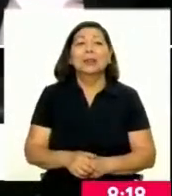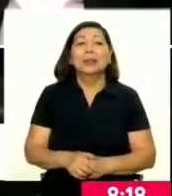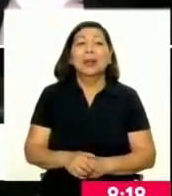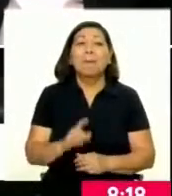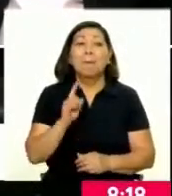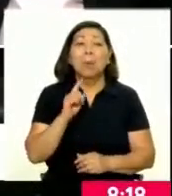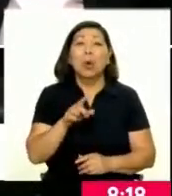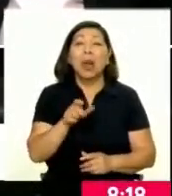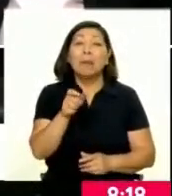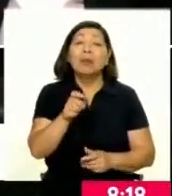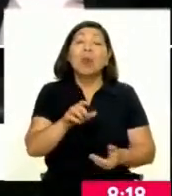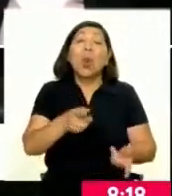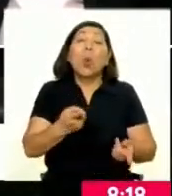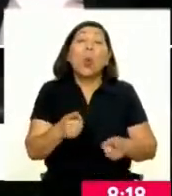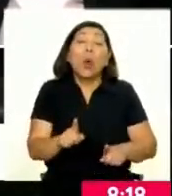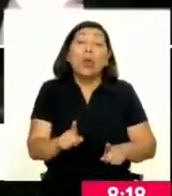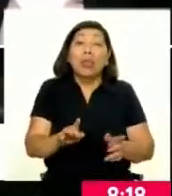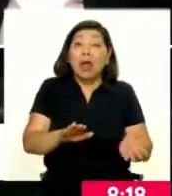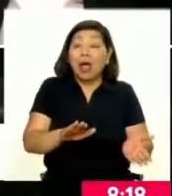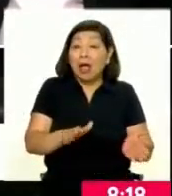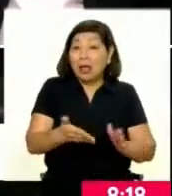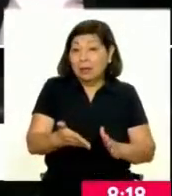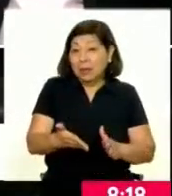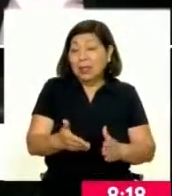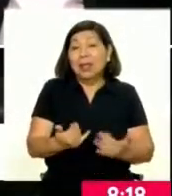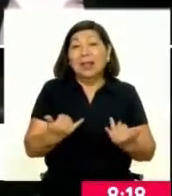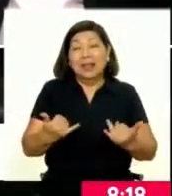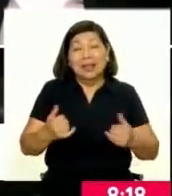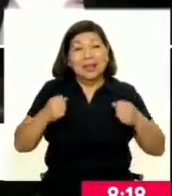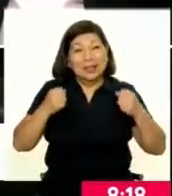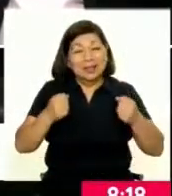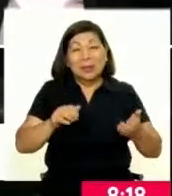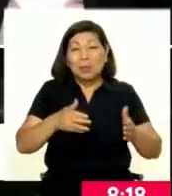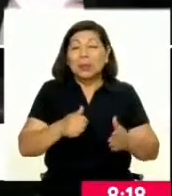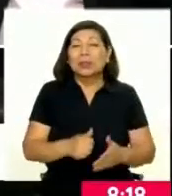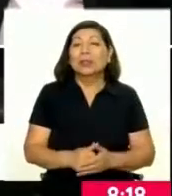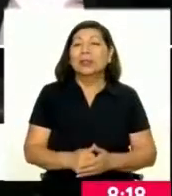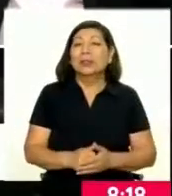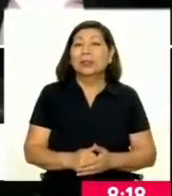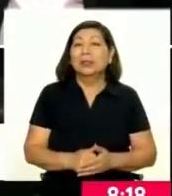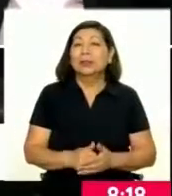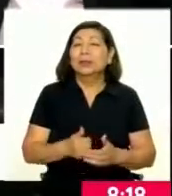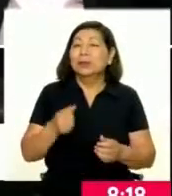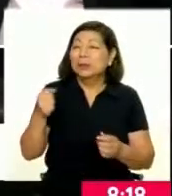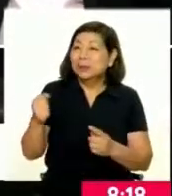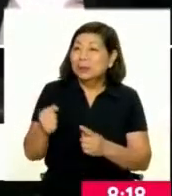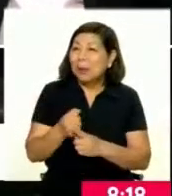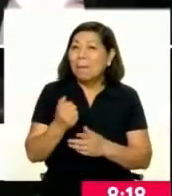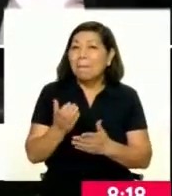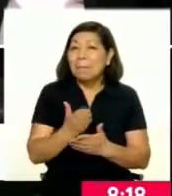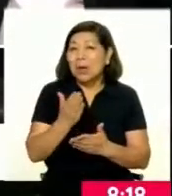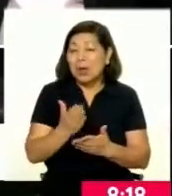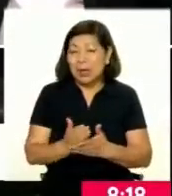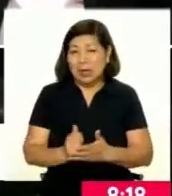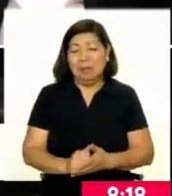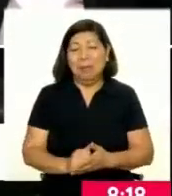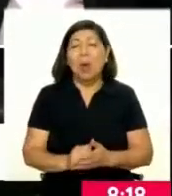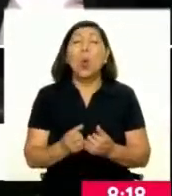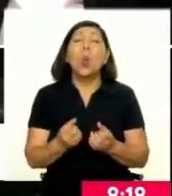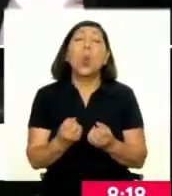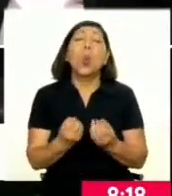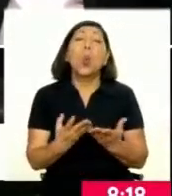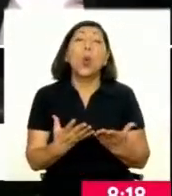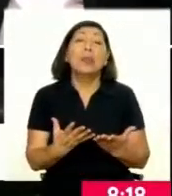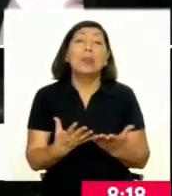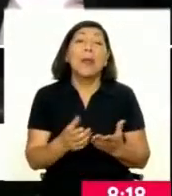el caso de los fallecidos que ha habido producto de estas manifestaciones, actos de violencia, ¿a cuántas